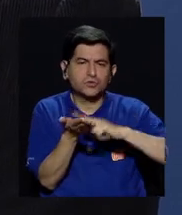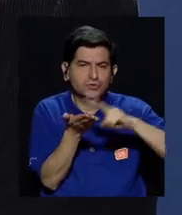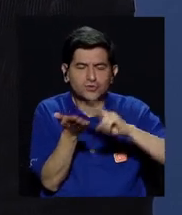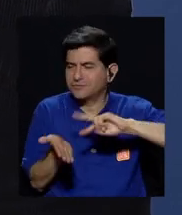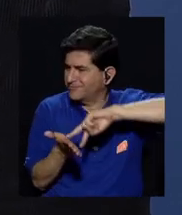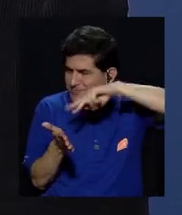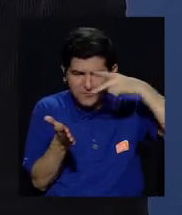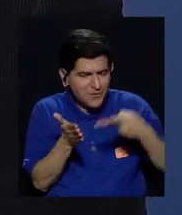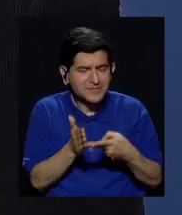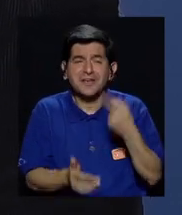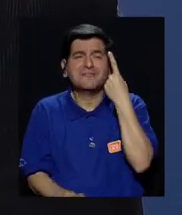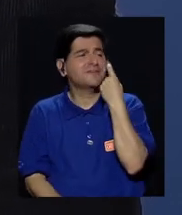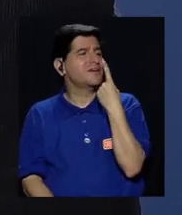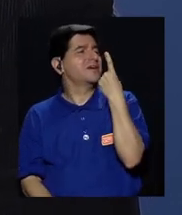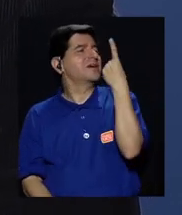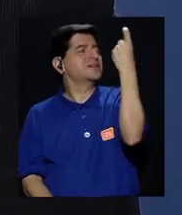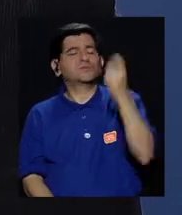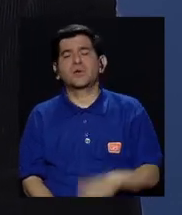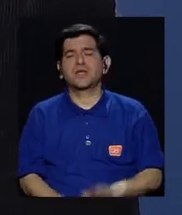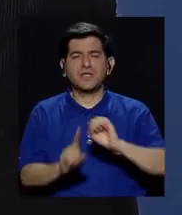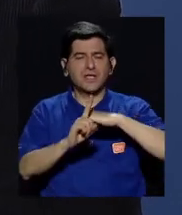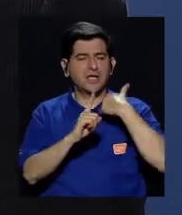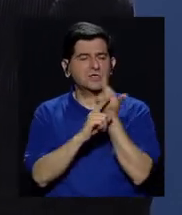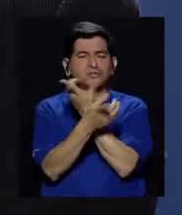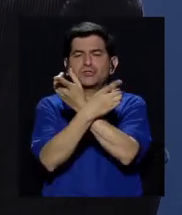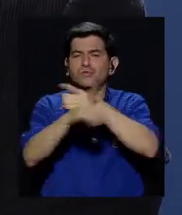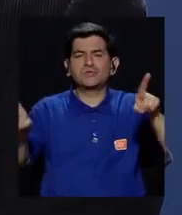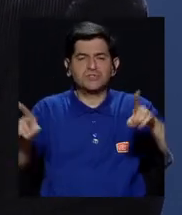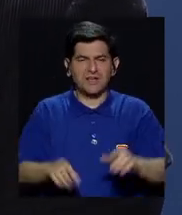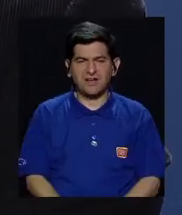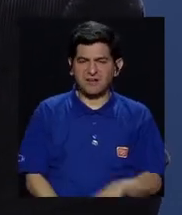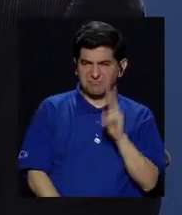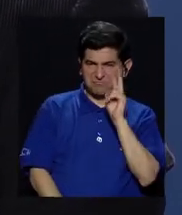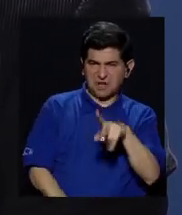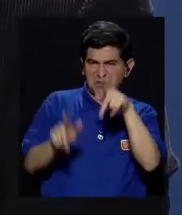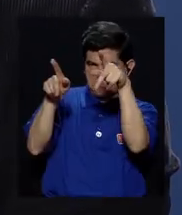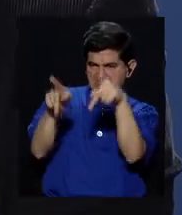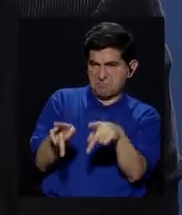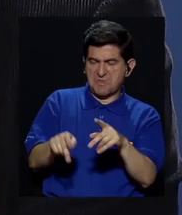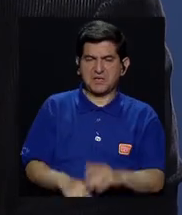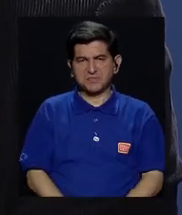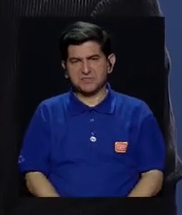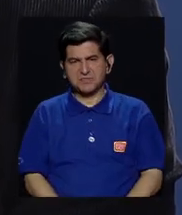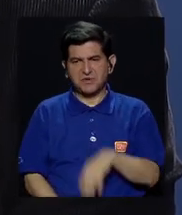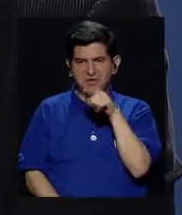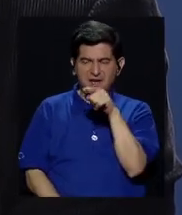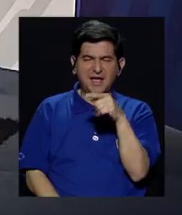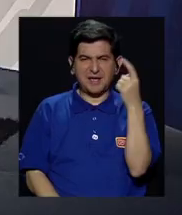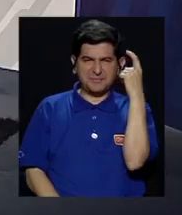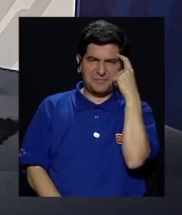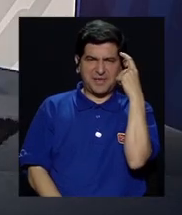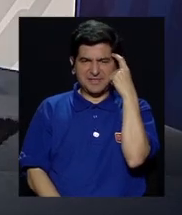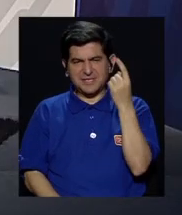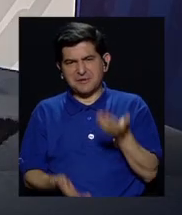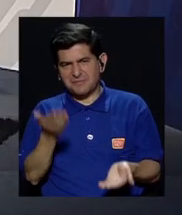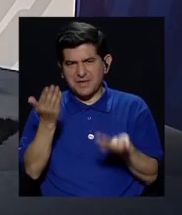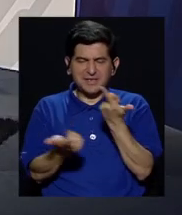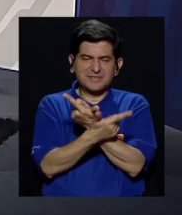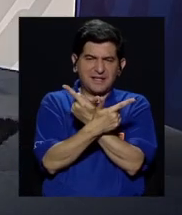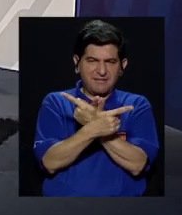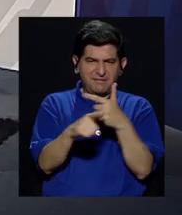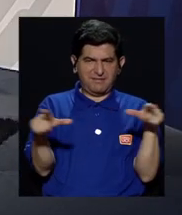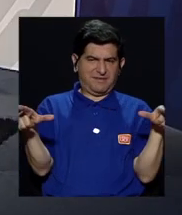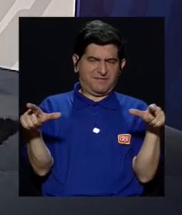representa ese sueño de algunos de socialdemocracia sino que lo ven como un tipo más casado con un pensamiento más